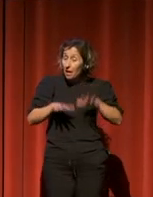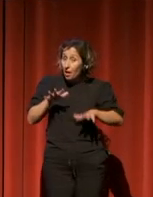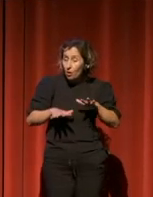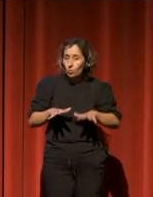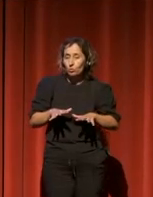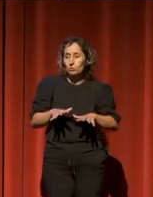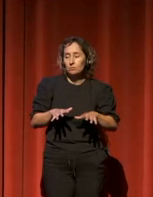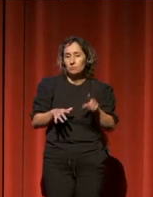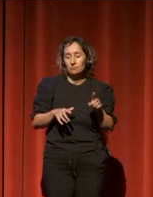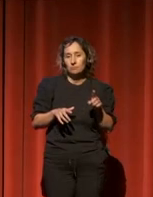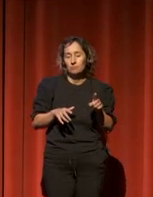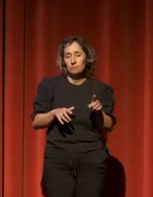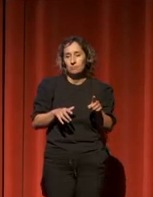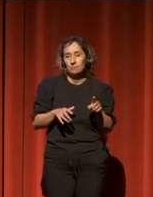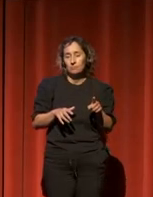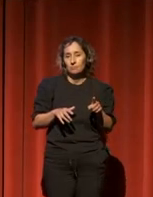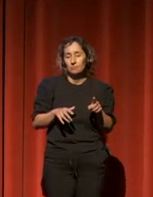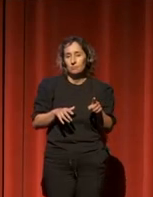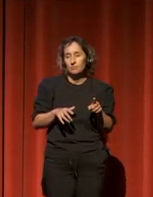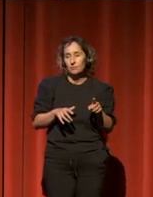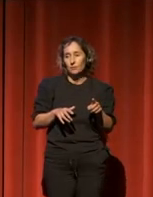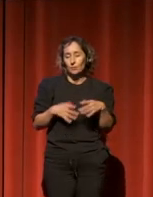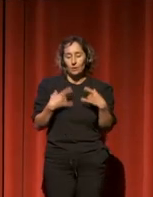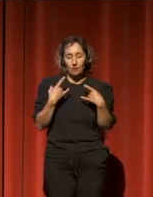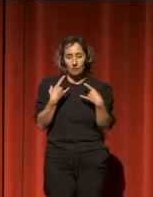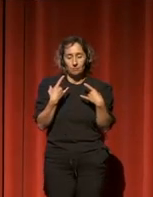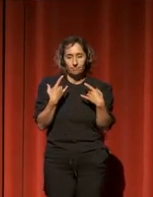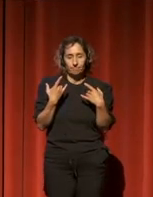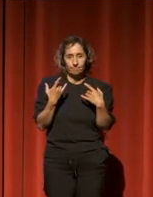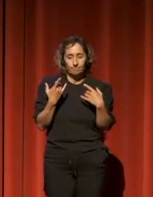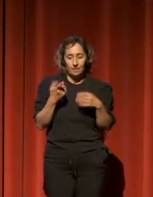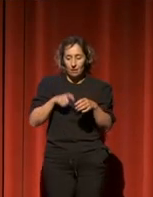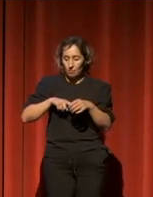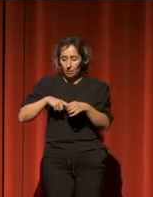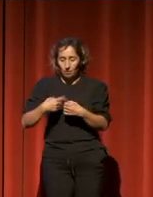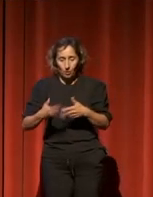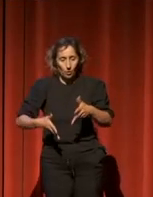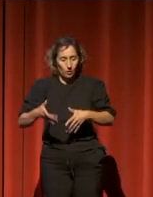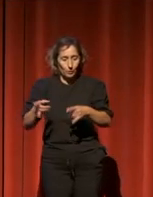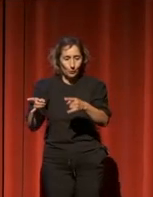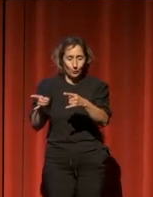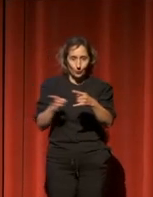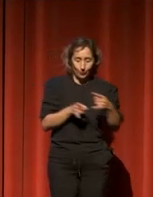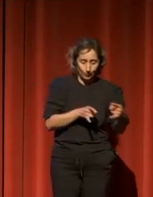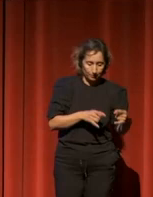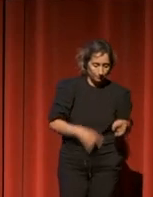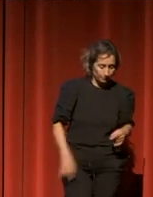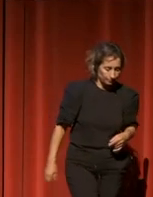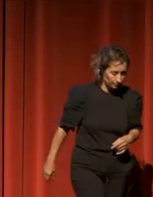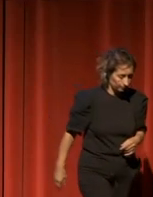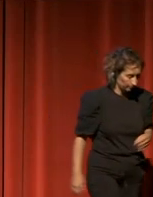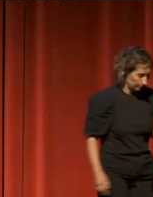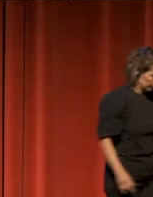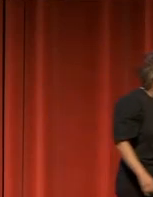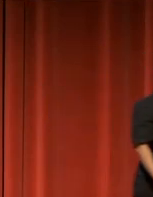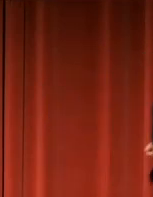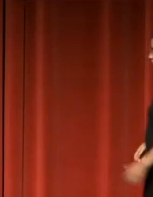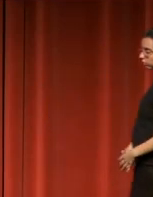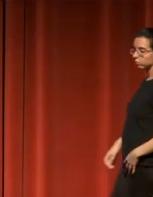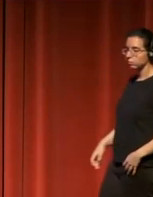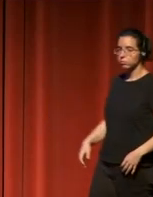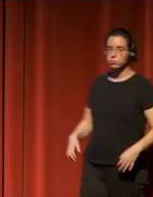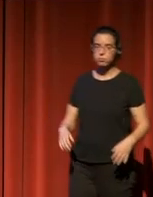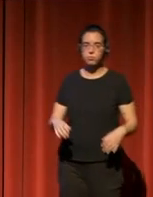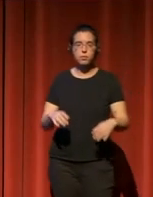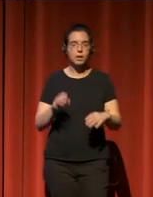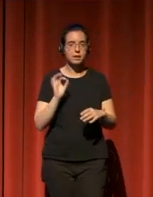ser muy sugerentes no a nivel de de participación ciudadana sobre todo esta concepción de grupos abiertos y de